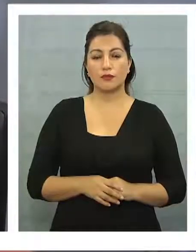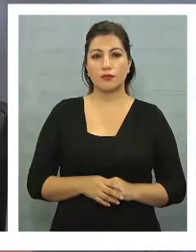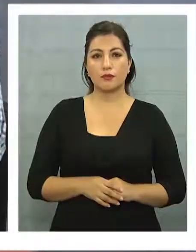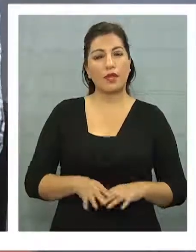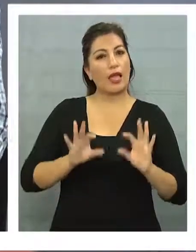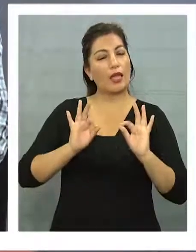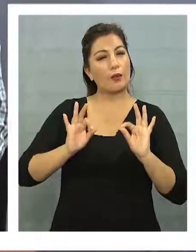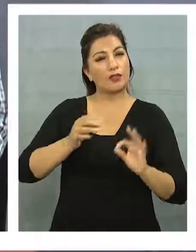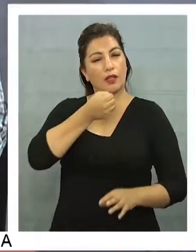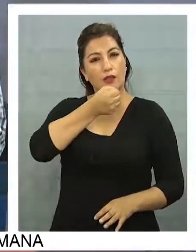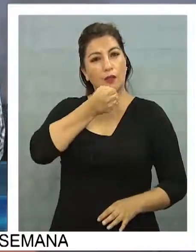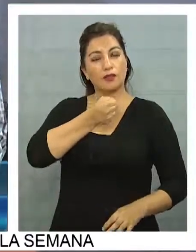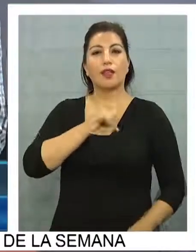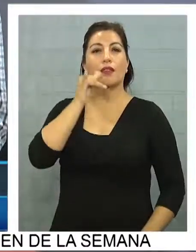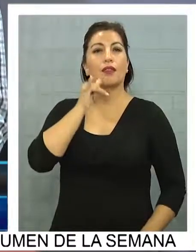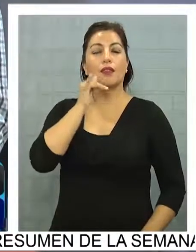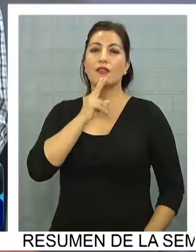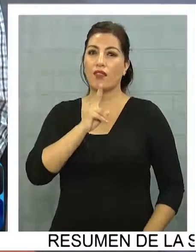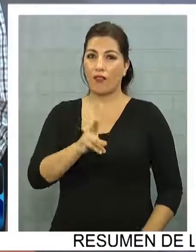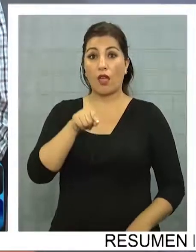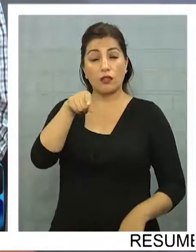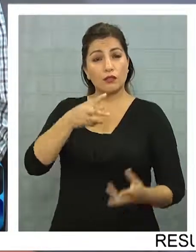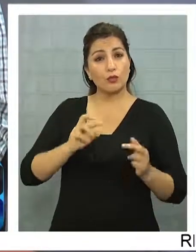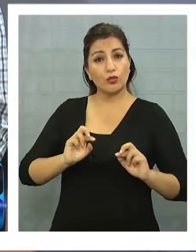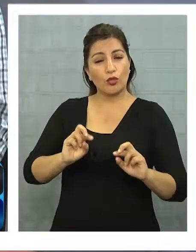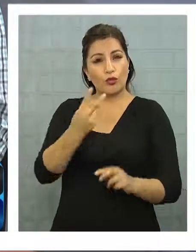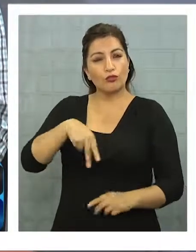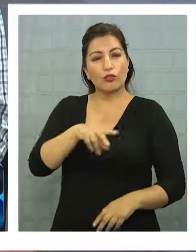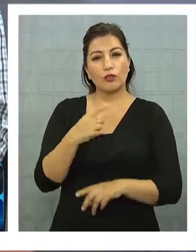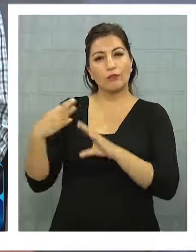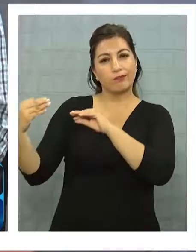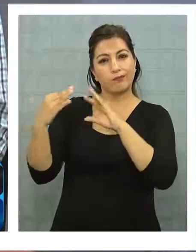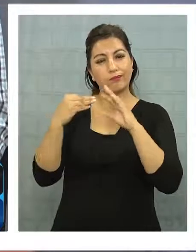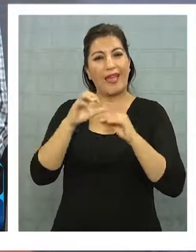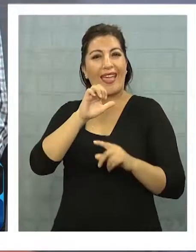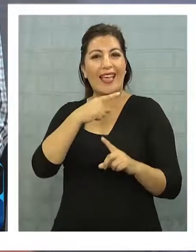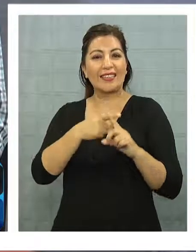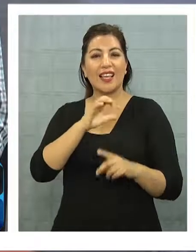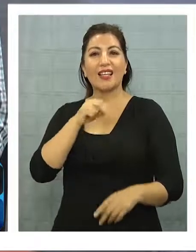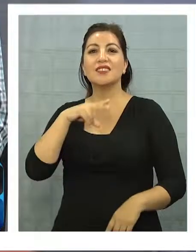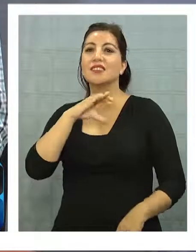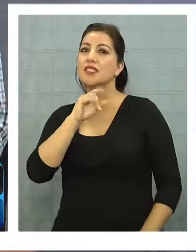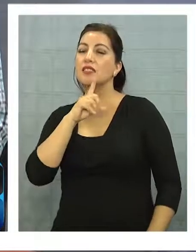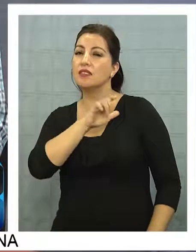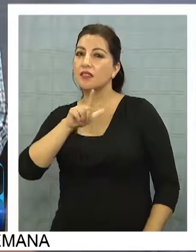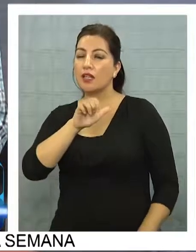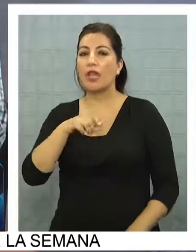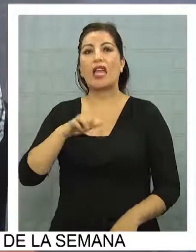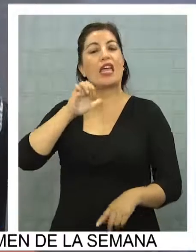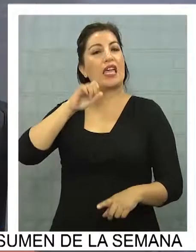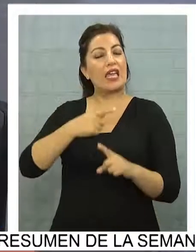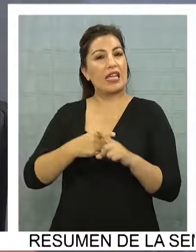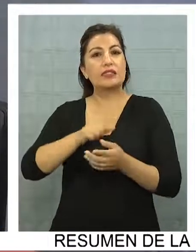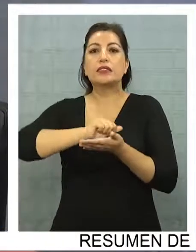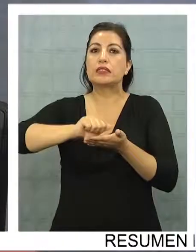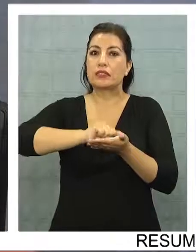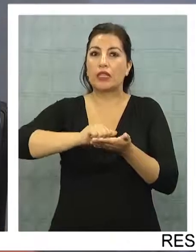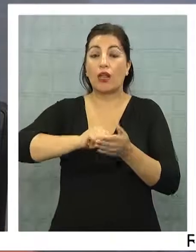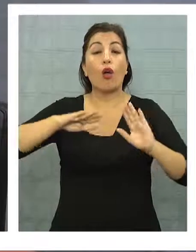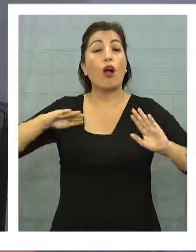Especial de Prensa en Iquique Televisión, en esta oportunidad vamos a conversar con el ex canciller, ex secretario general de la OEA y ahora